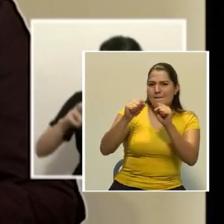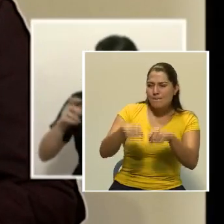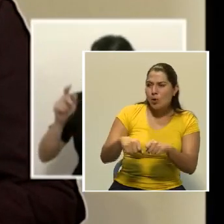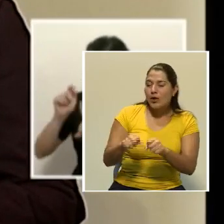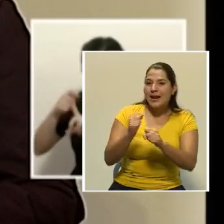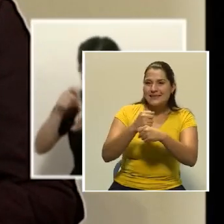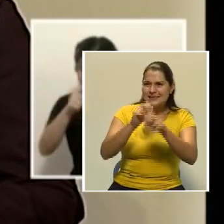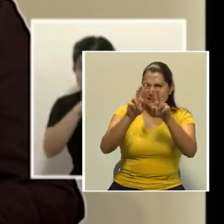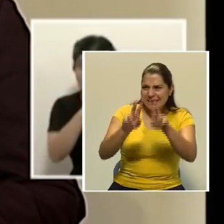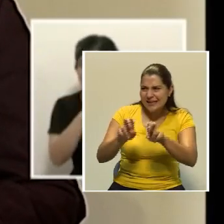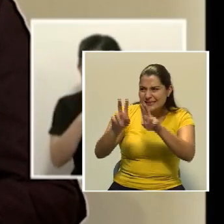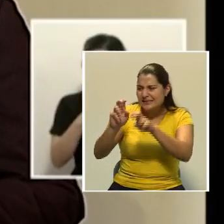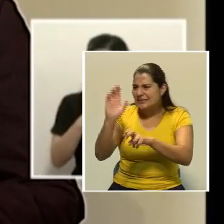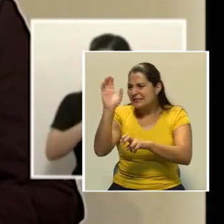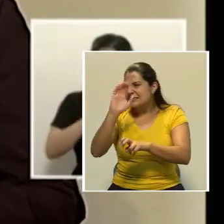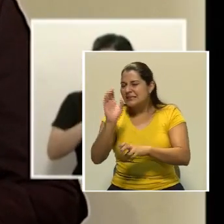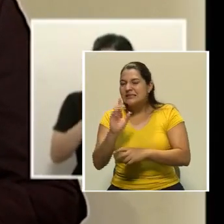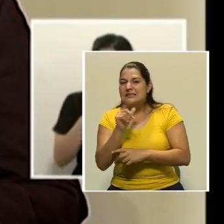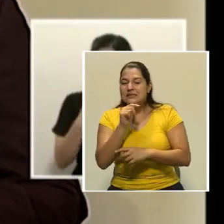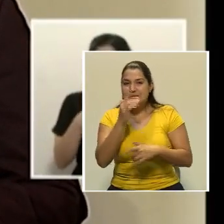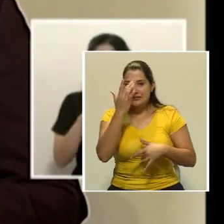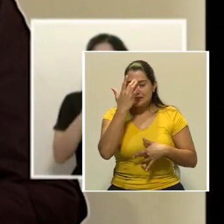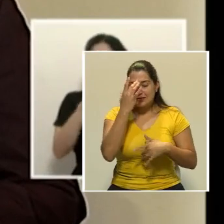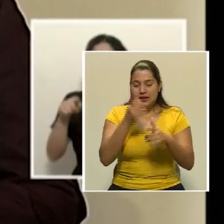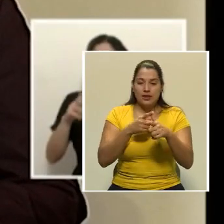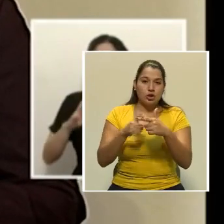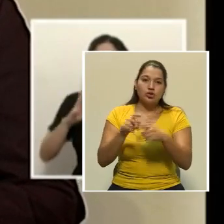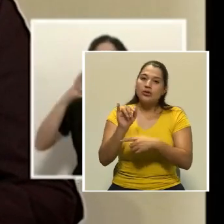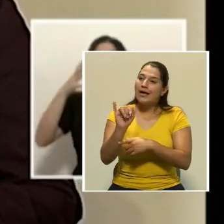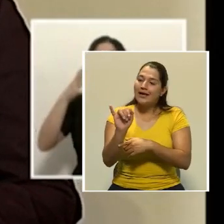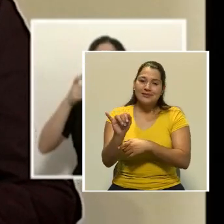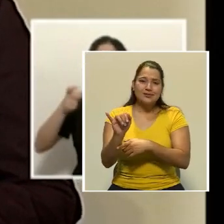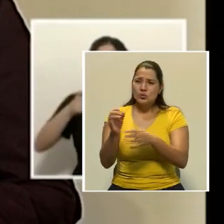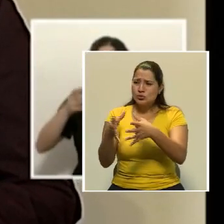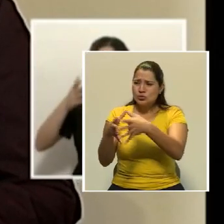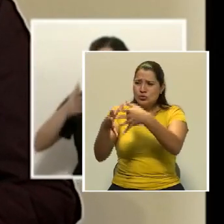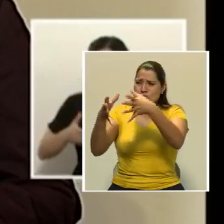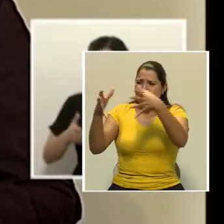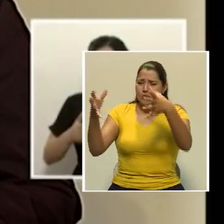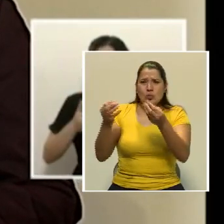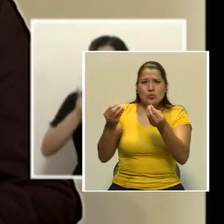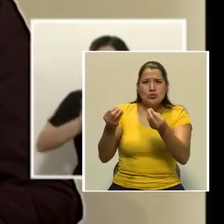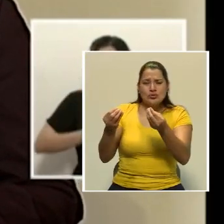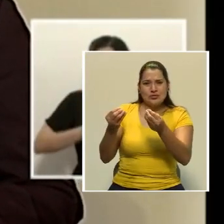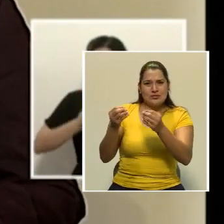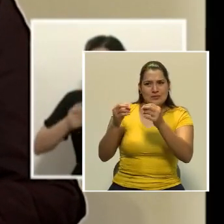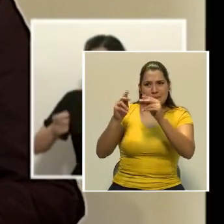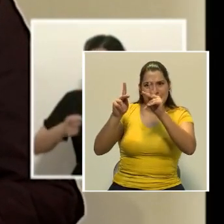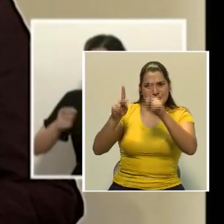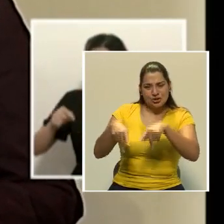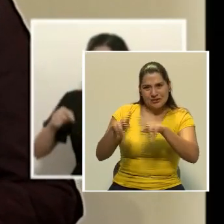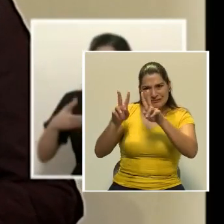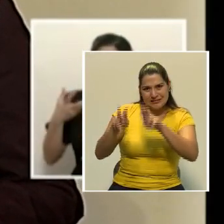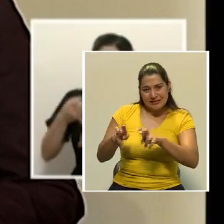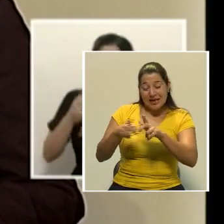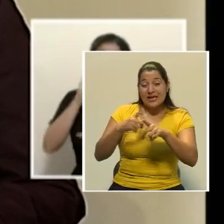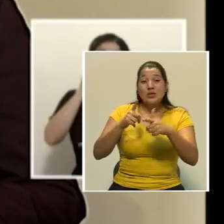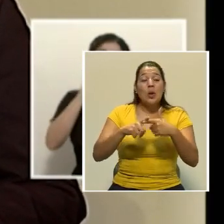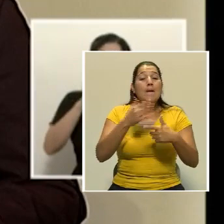muchas muestras, pues obviamente esto altera toda la parte logística de procesamiento de las muestras, y de hecho que mañana vamos a